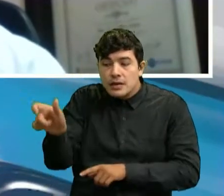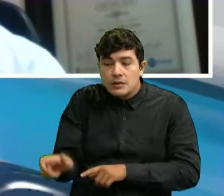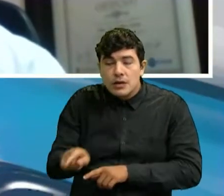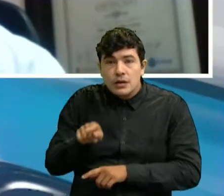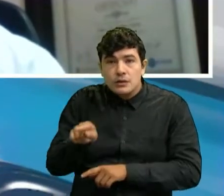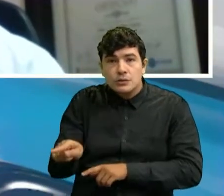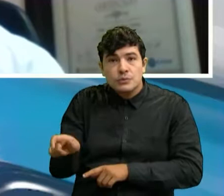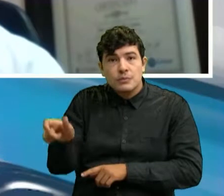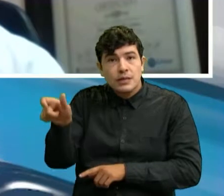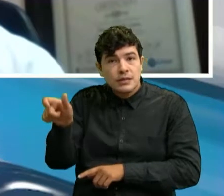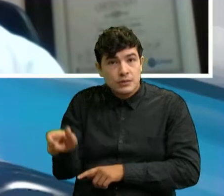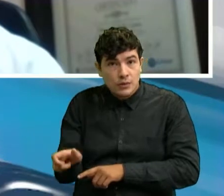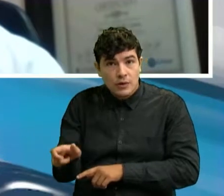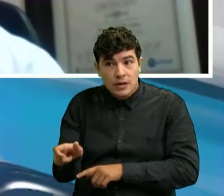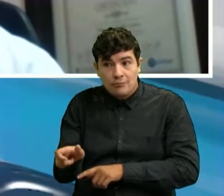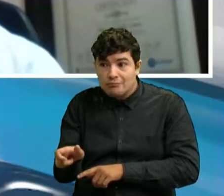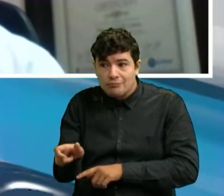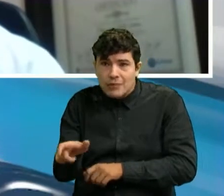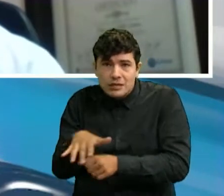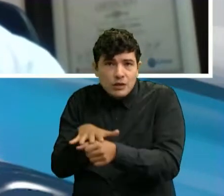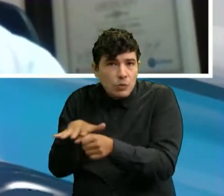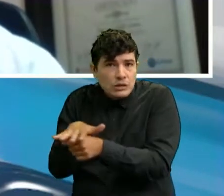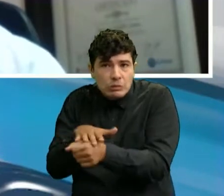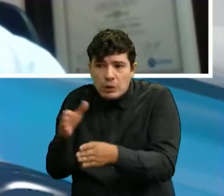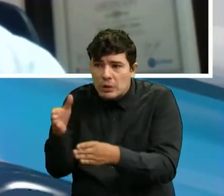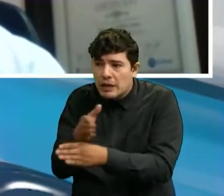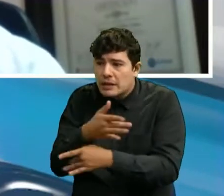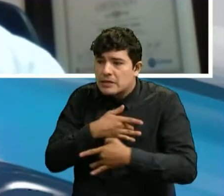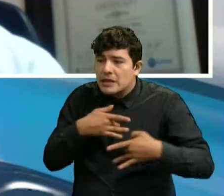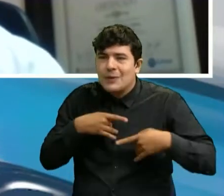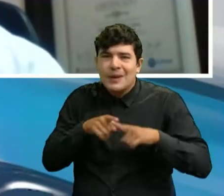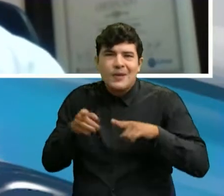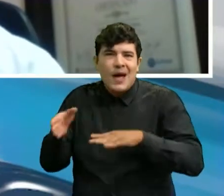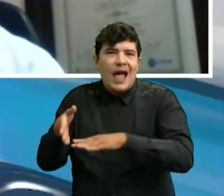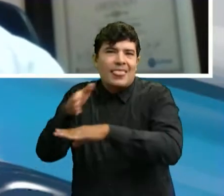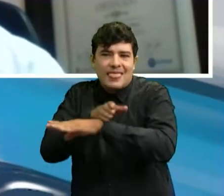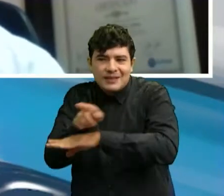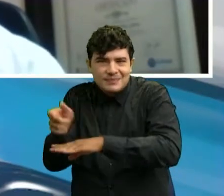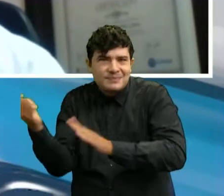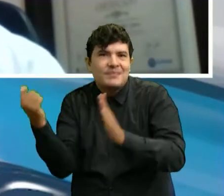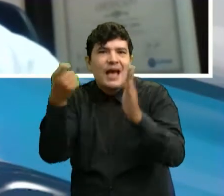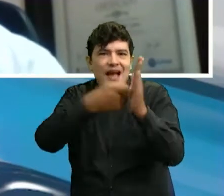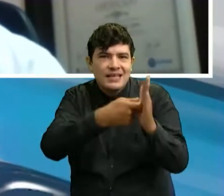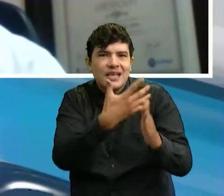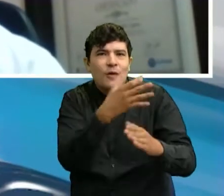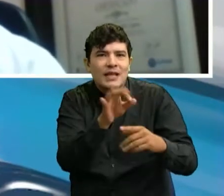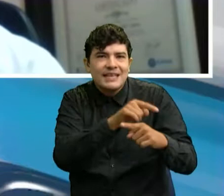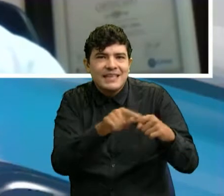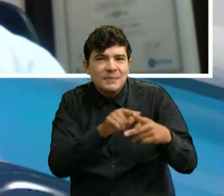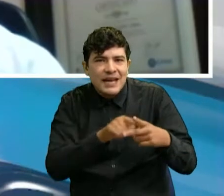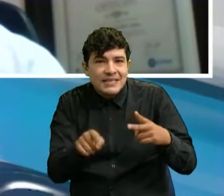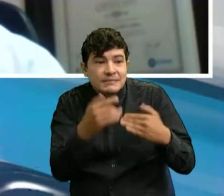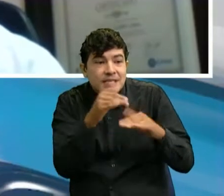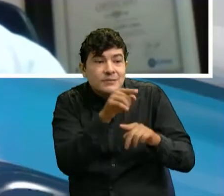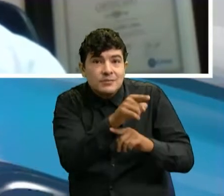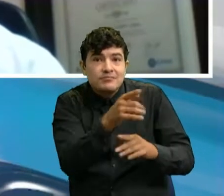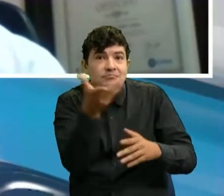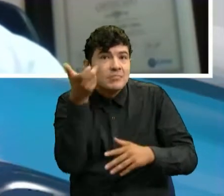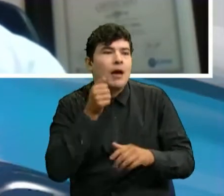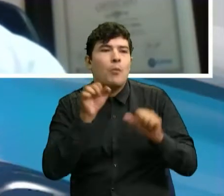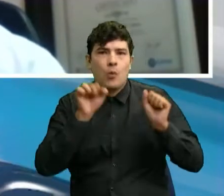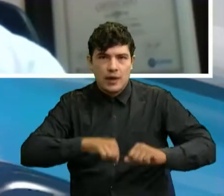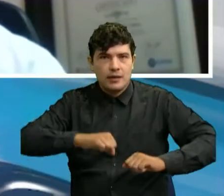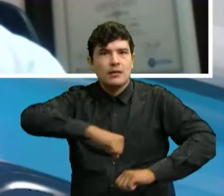número mínimo de 50 semanas cotizadas, la persona va a tener derecho a una pensión de invalidez. O si este trabajador se afilia